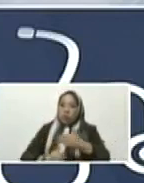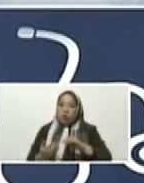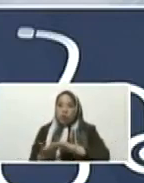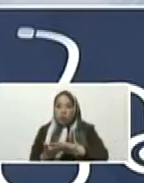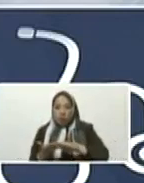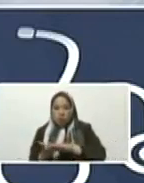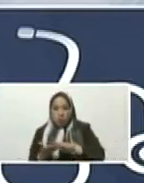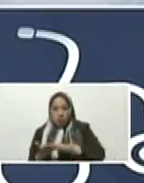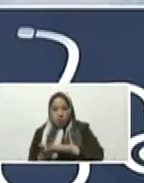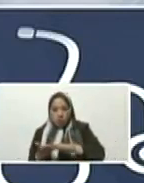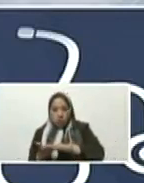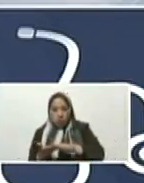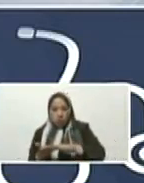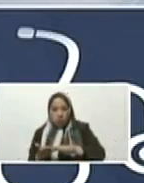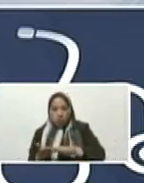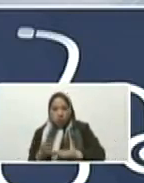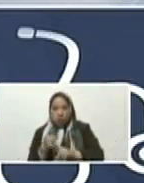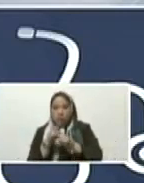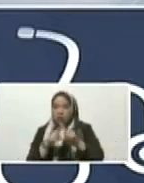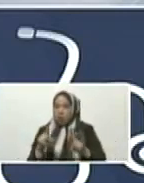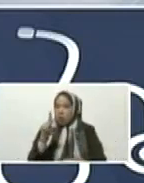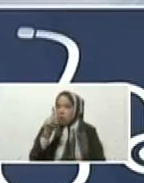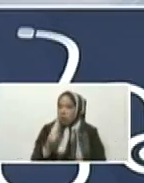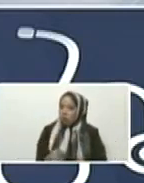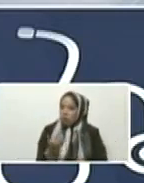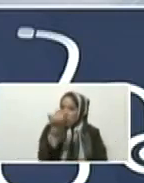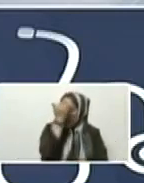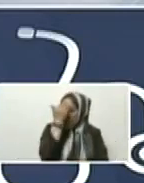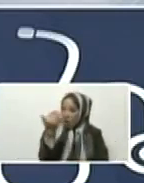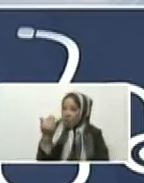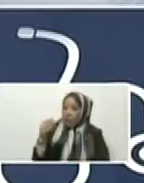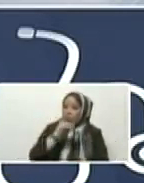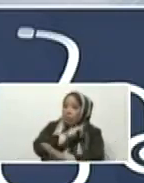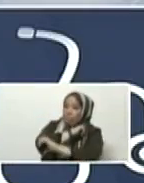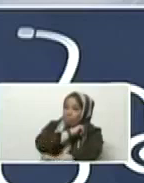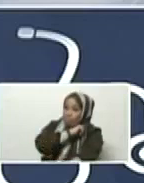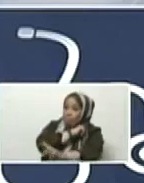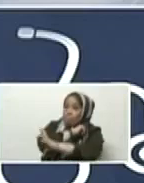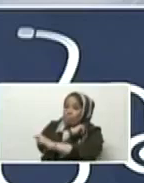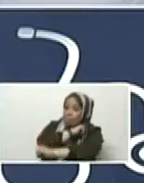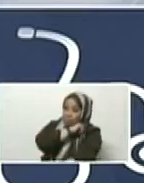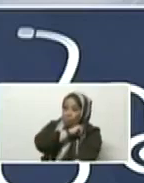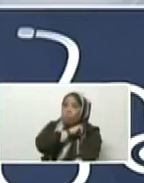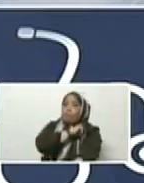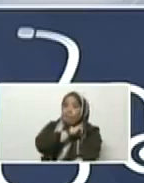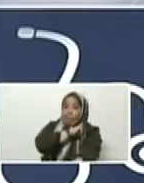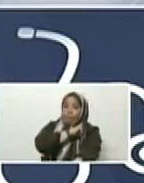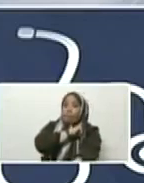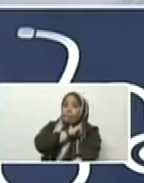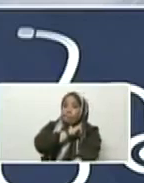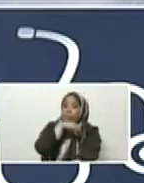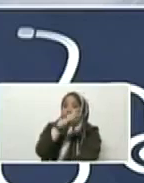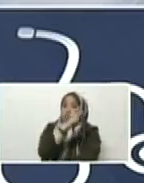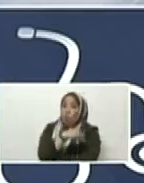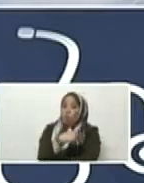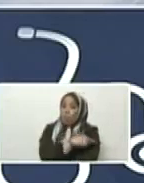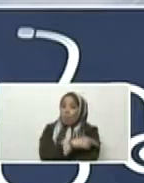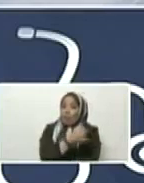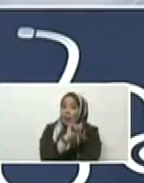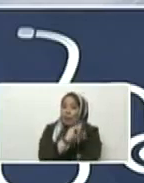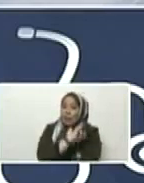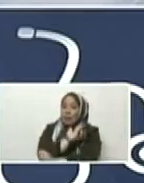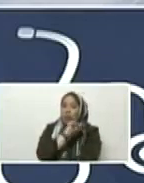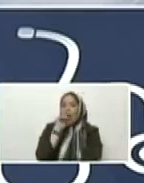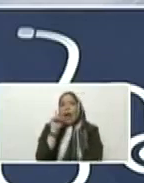resolvamos. Pero también hay que irle de frente a las mafias, porque de que existen, existen. En